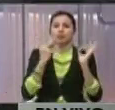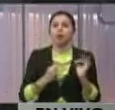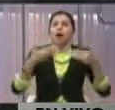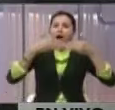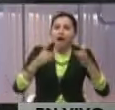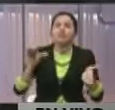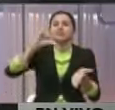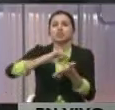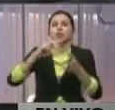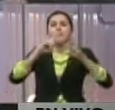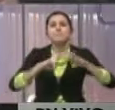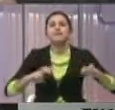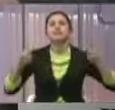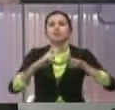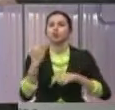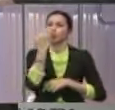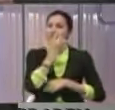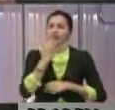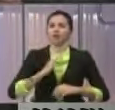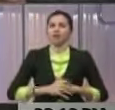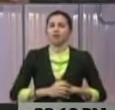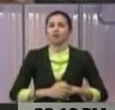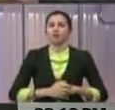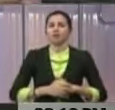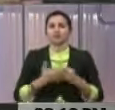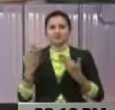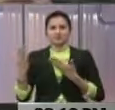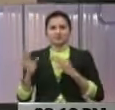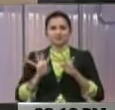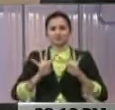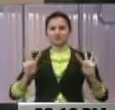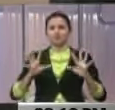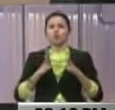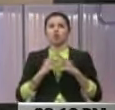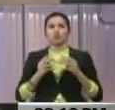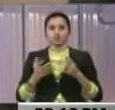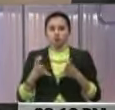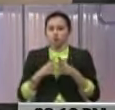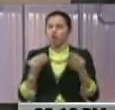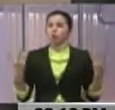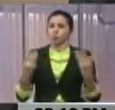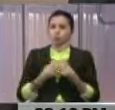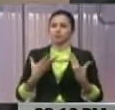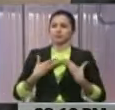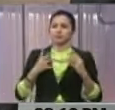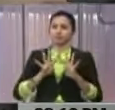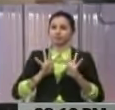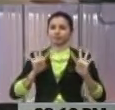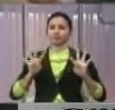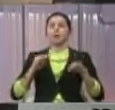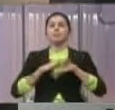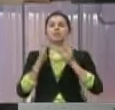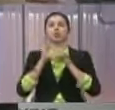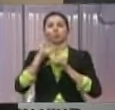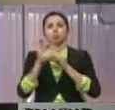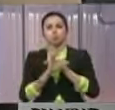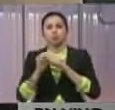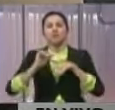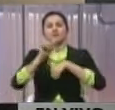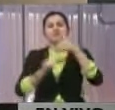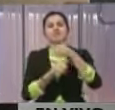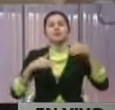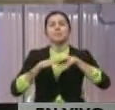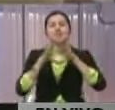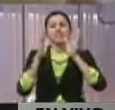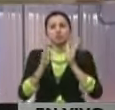investigaciones estratégicas. Vamos a proceder entonces, Reinaldo, Beatriz. Aquí está el compañero ministro Ñáñez, el compañero viceministro